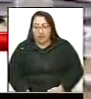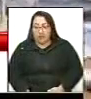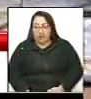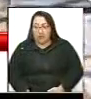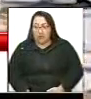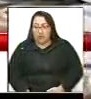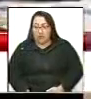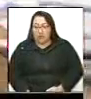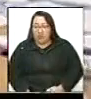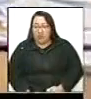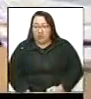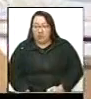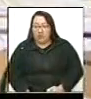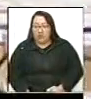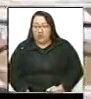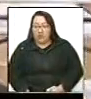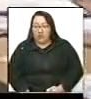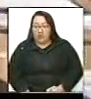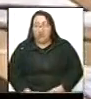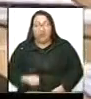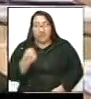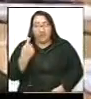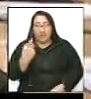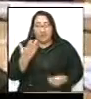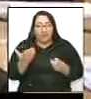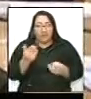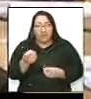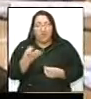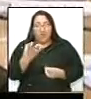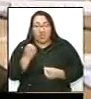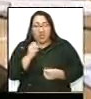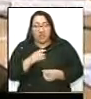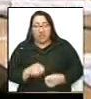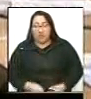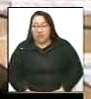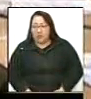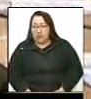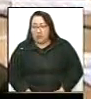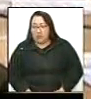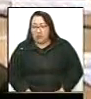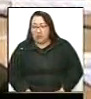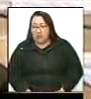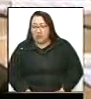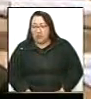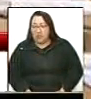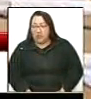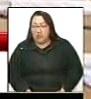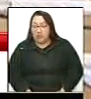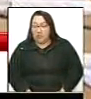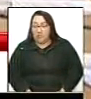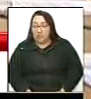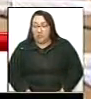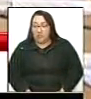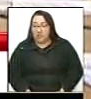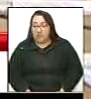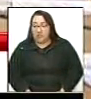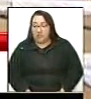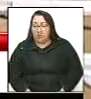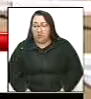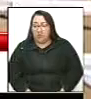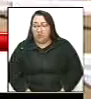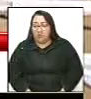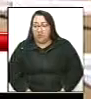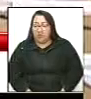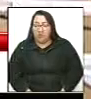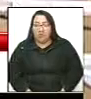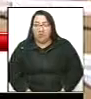Gracias, congresista Cheput. En todo caso, para entender bien lo que estaba planteando congresista Cheput, como repito, no todo, tampoco es que todos